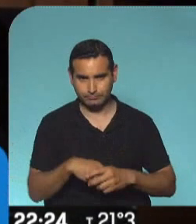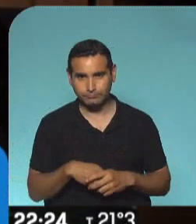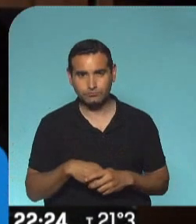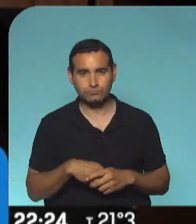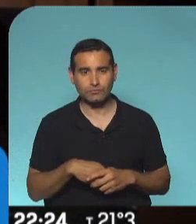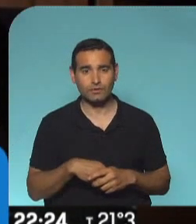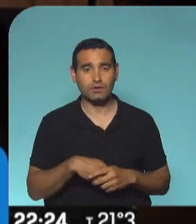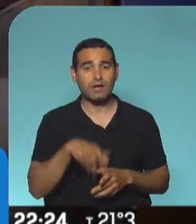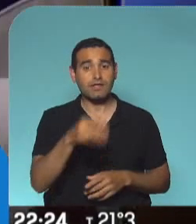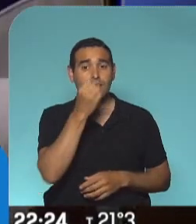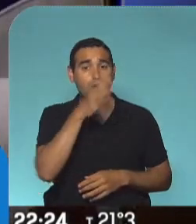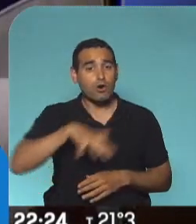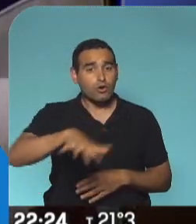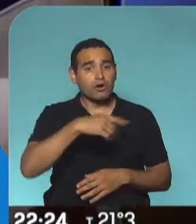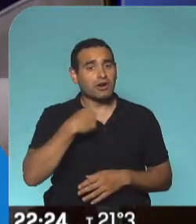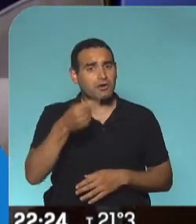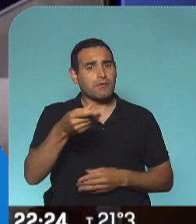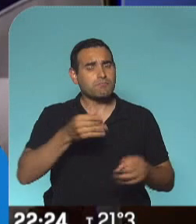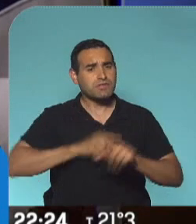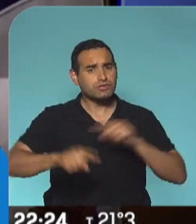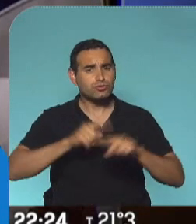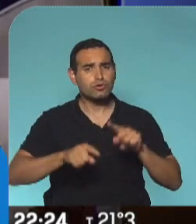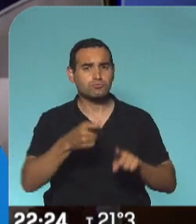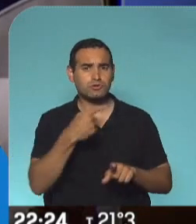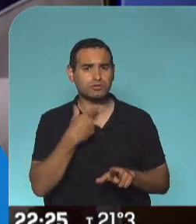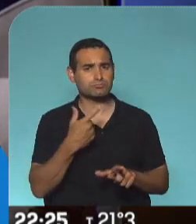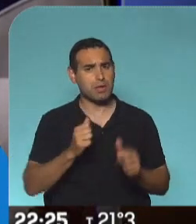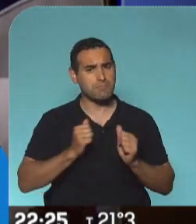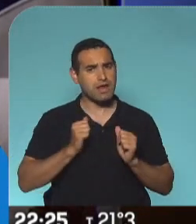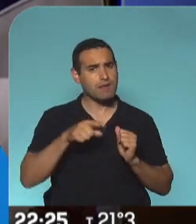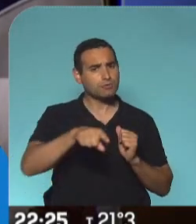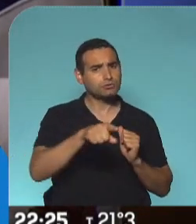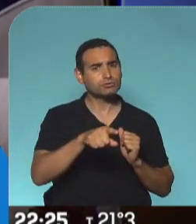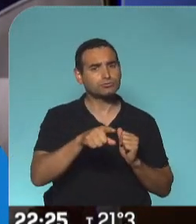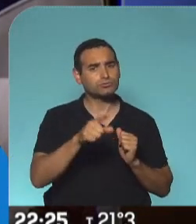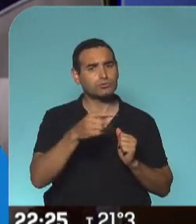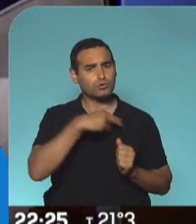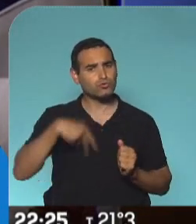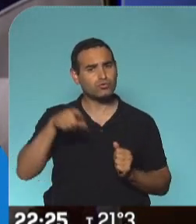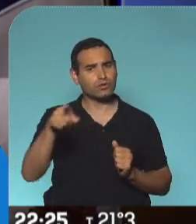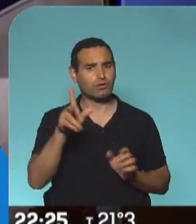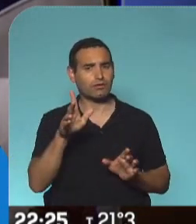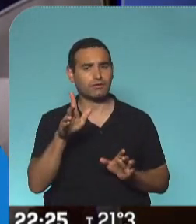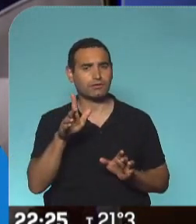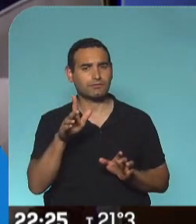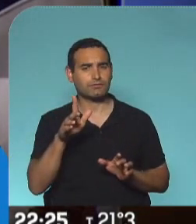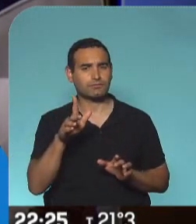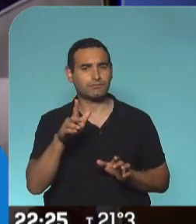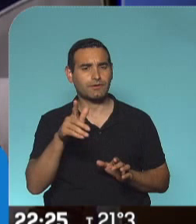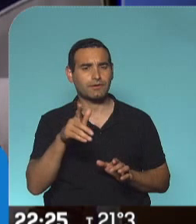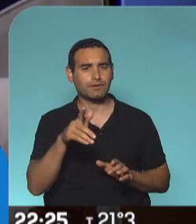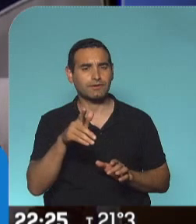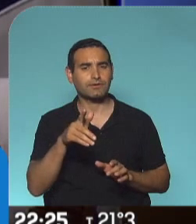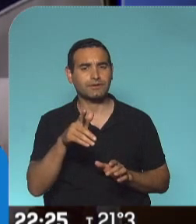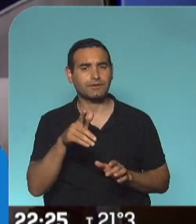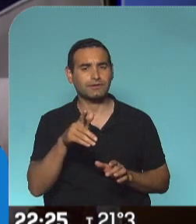Hong Kong, I think the administration has been pretty clear about our expectations about how Beijing will treat people throughout the country. We have